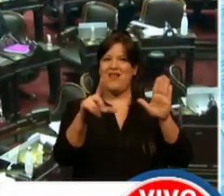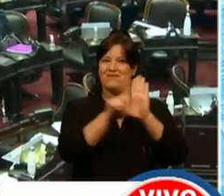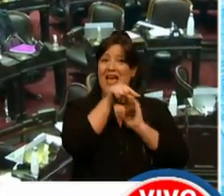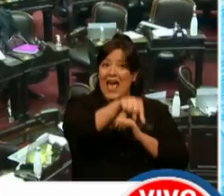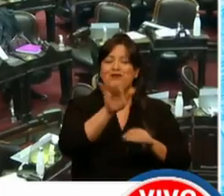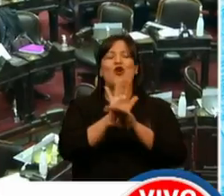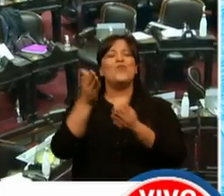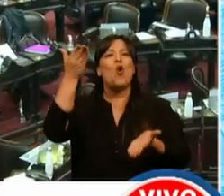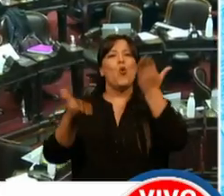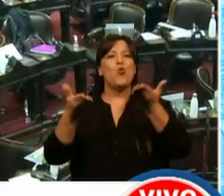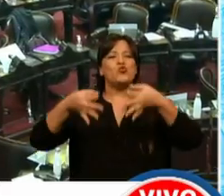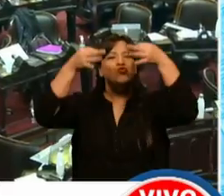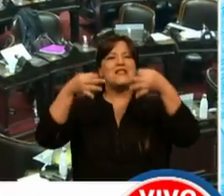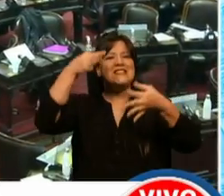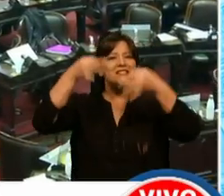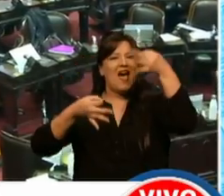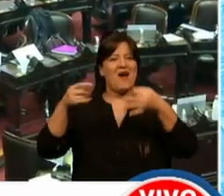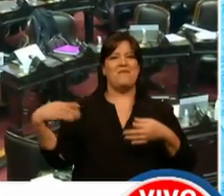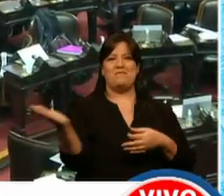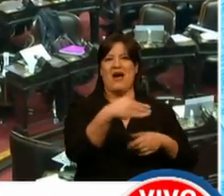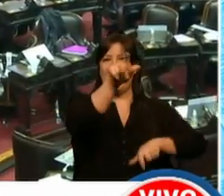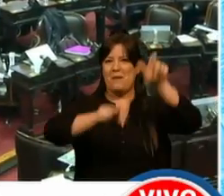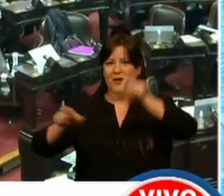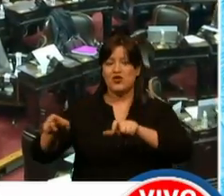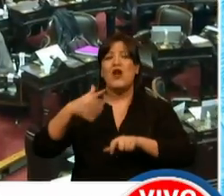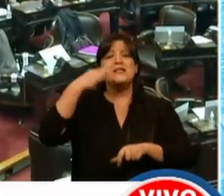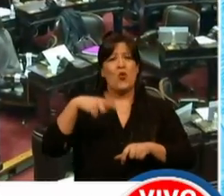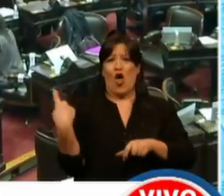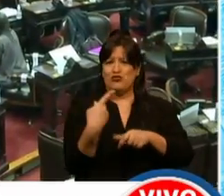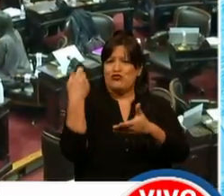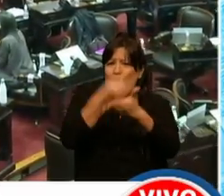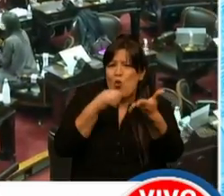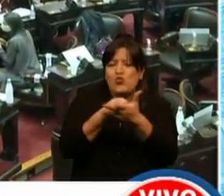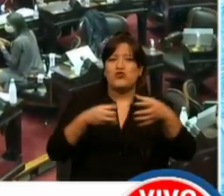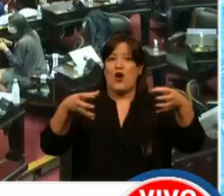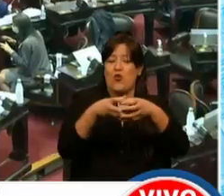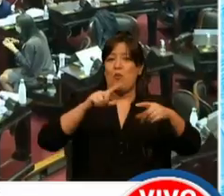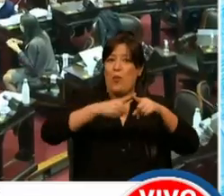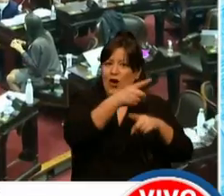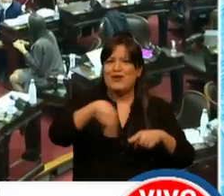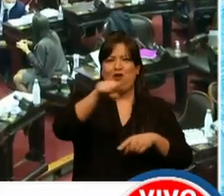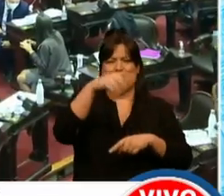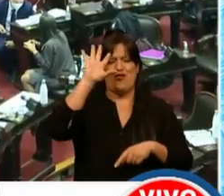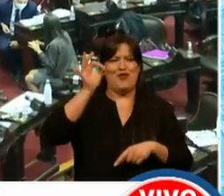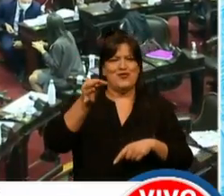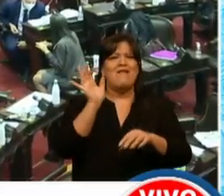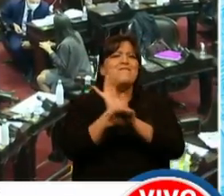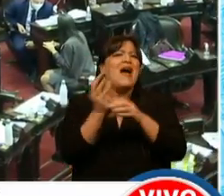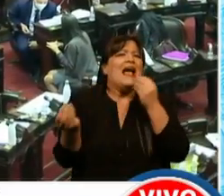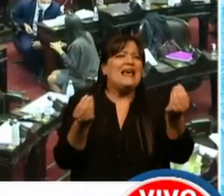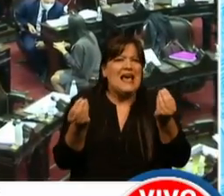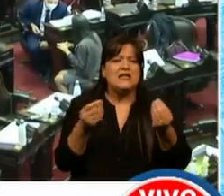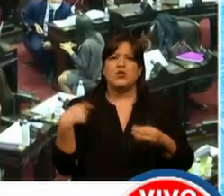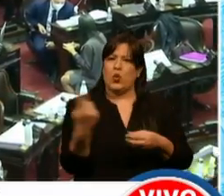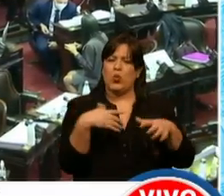social presidente que seguramente lo que militamos en este partido sabemos lo que significa y